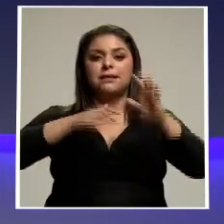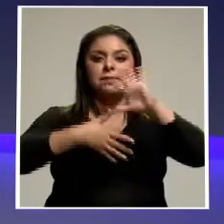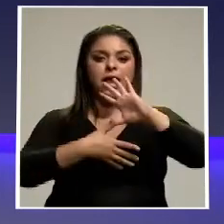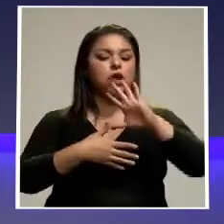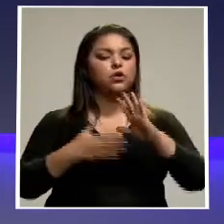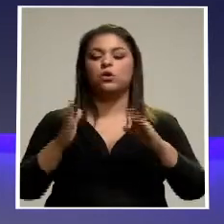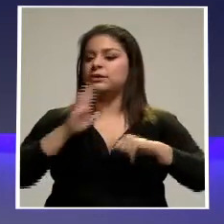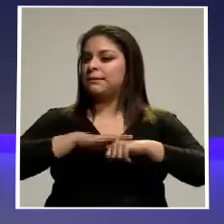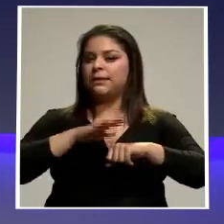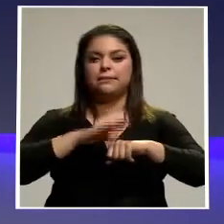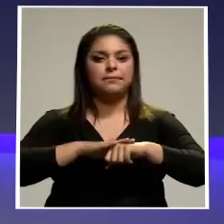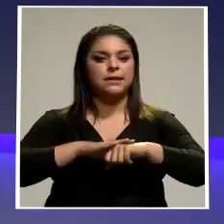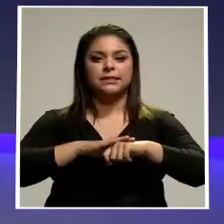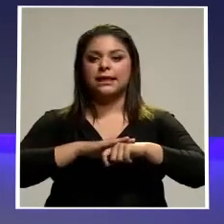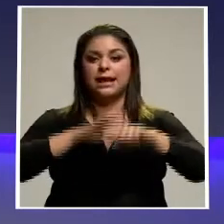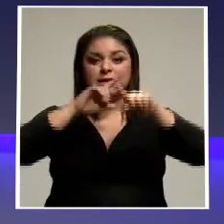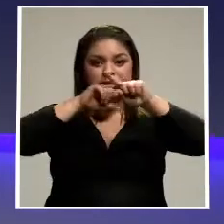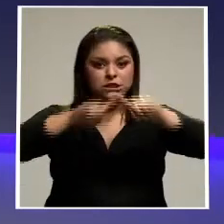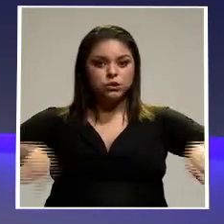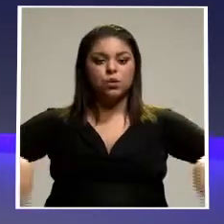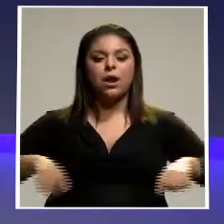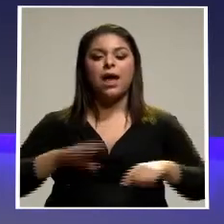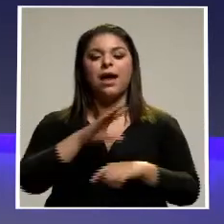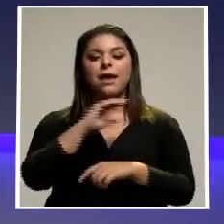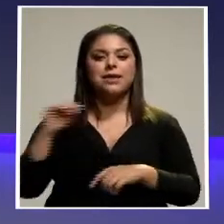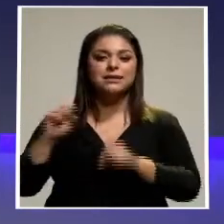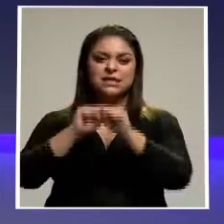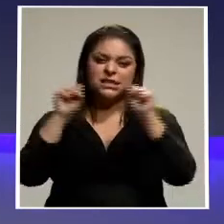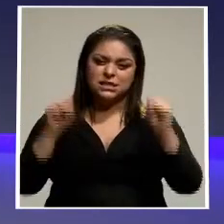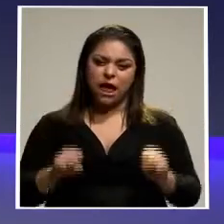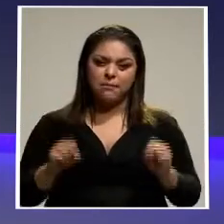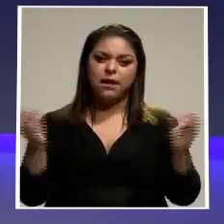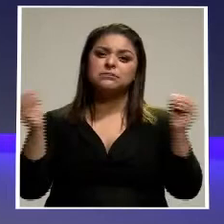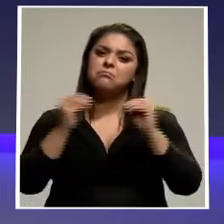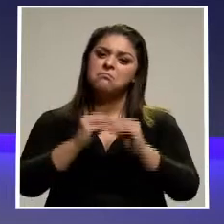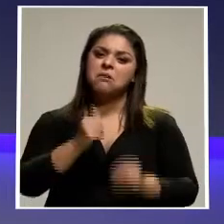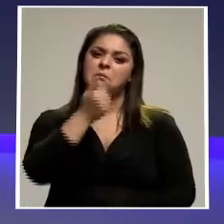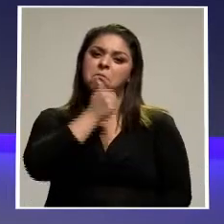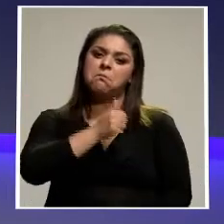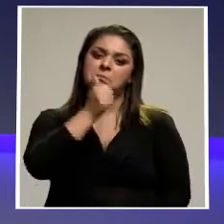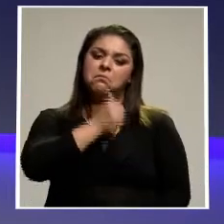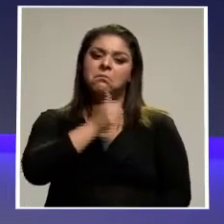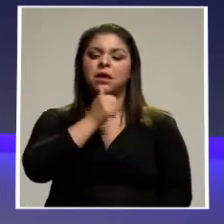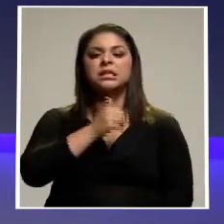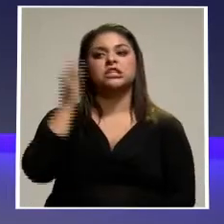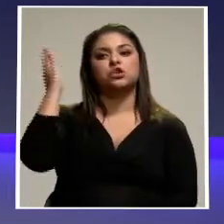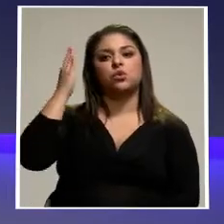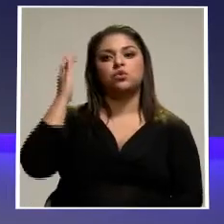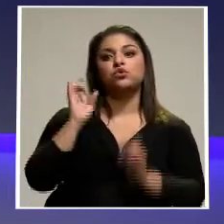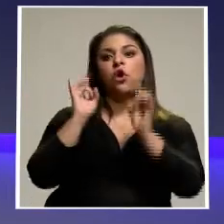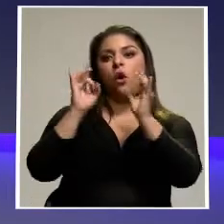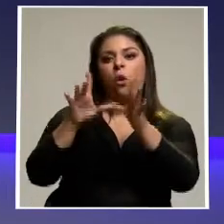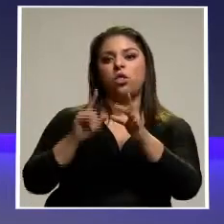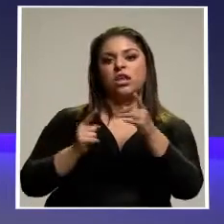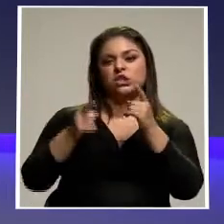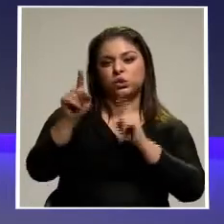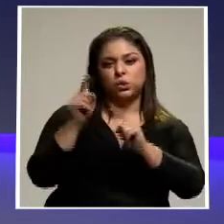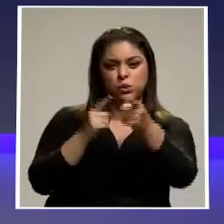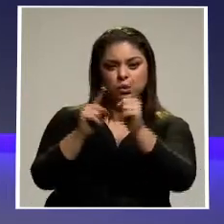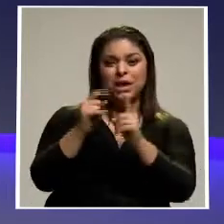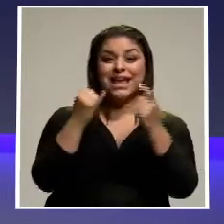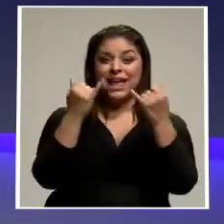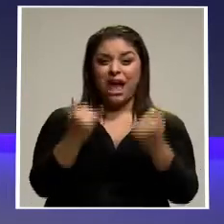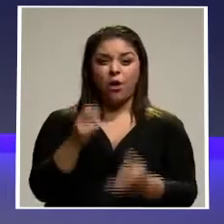censura, y el sistema es mucho más tolerante hacia el discurso de odio y el insulto, que ahora se